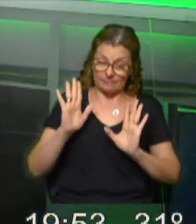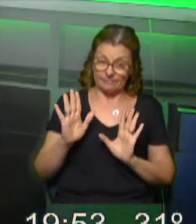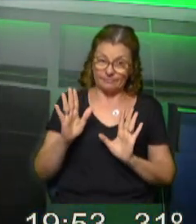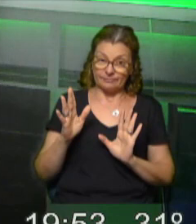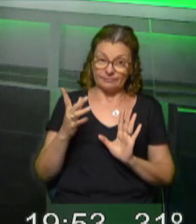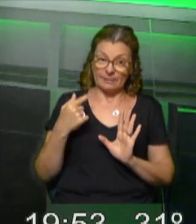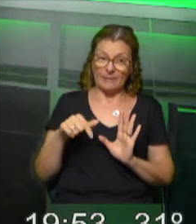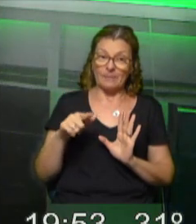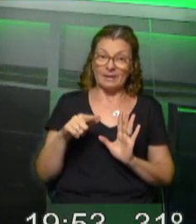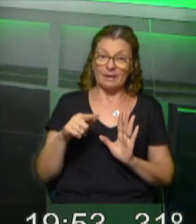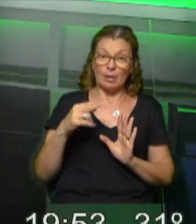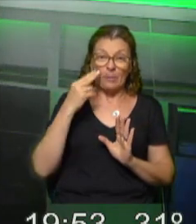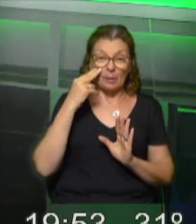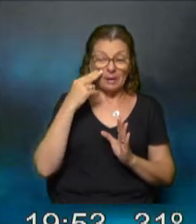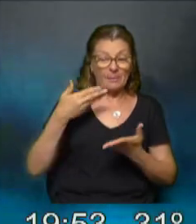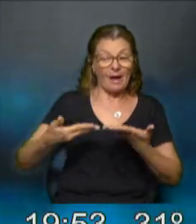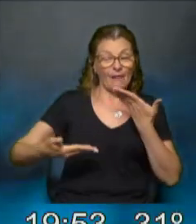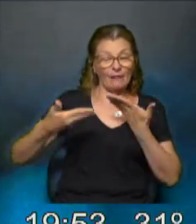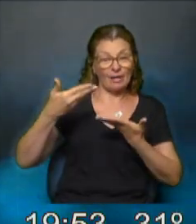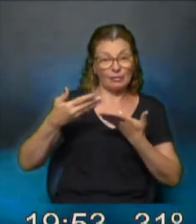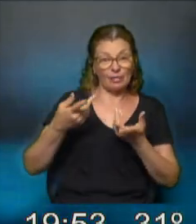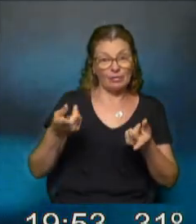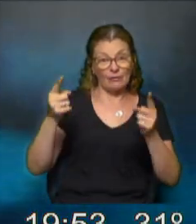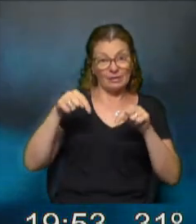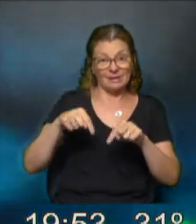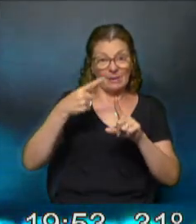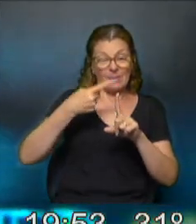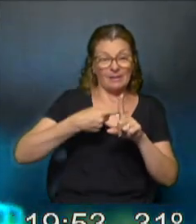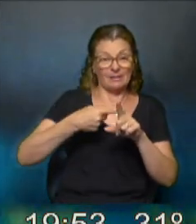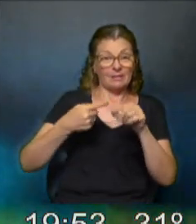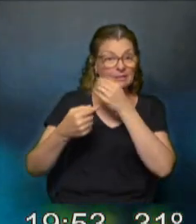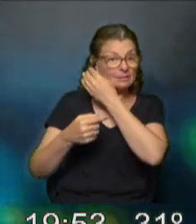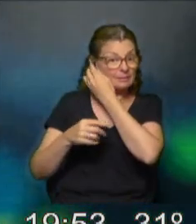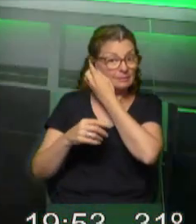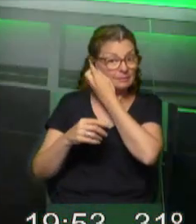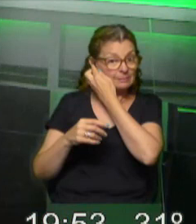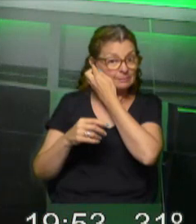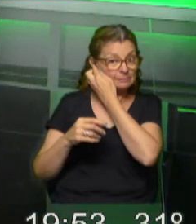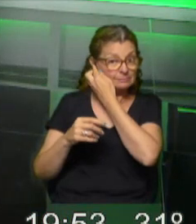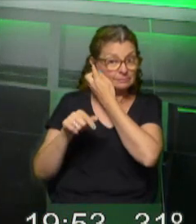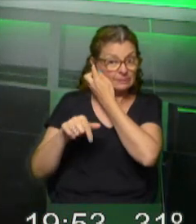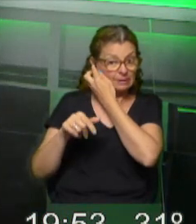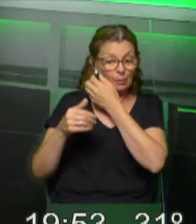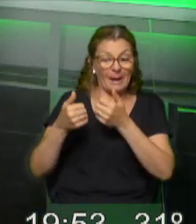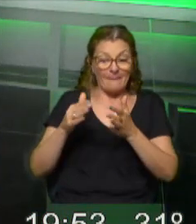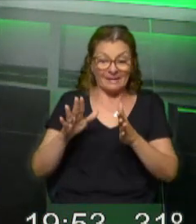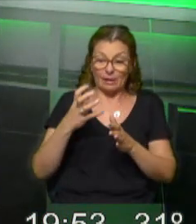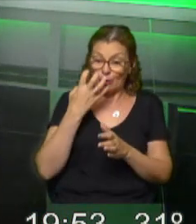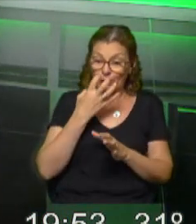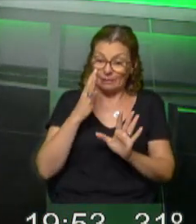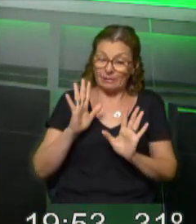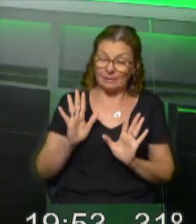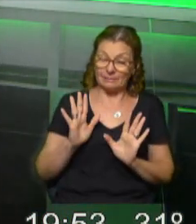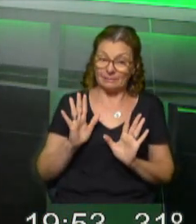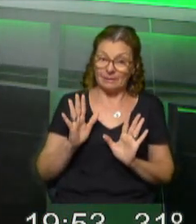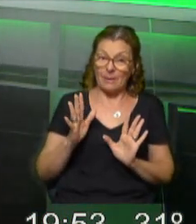ante el riesgo de inflación ante todo lo que se vendría en los próximos meses justamente claro es un Punto de partida tremendo tremendo Exactamente eso